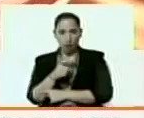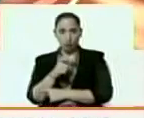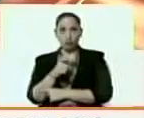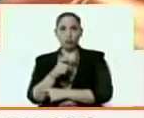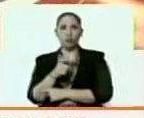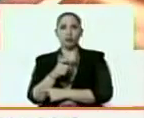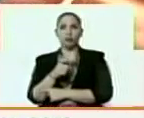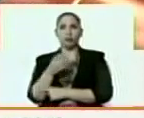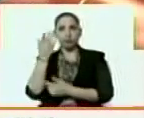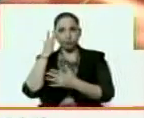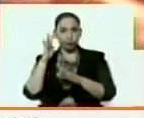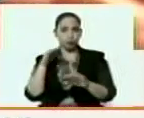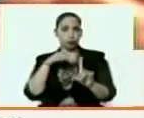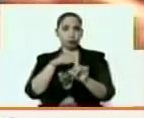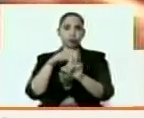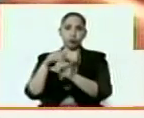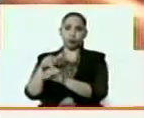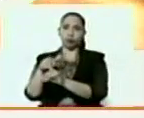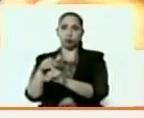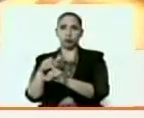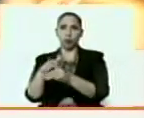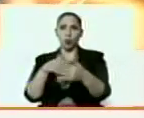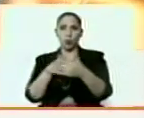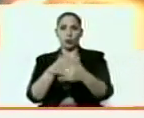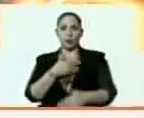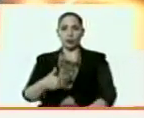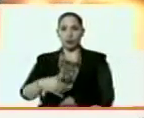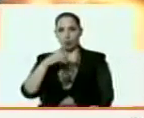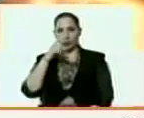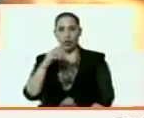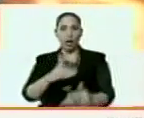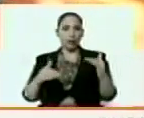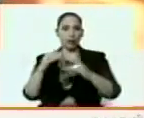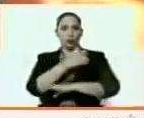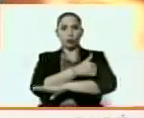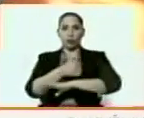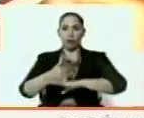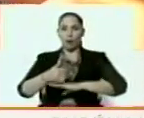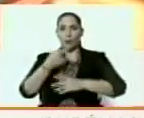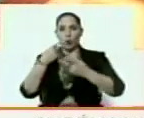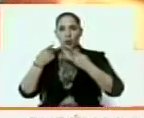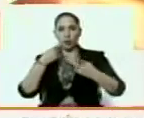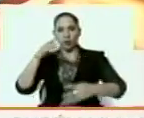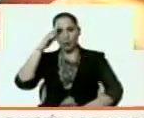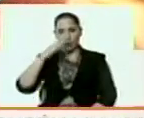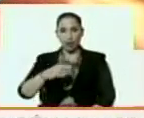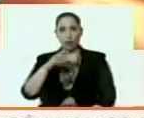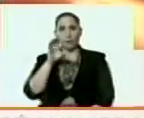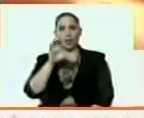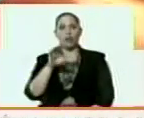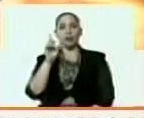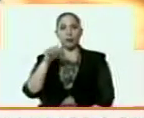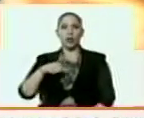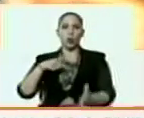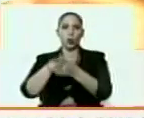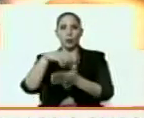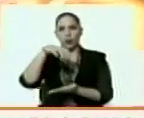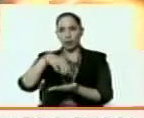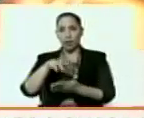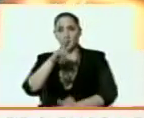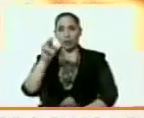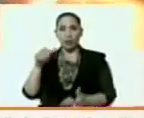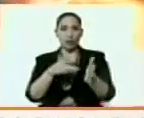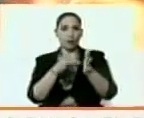de magnicidio frustrado contra el jefe de Estado y altas autoridades políticas y militares de la República. Luego intentaron el golpe de Estado el 30 de